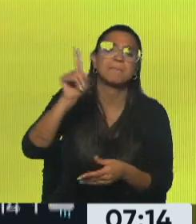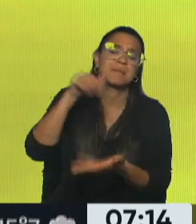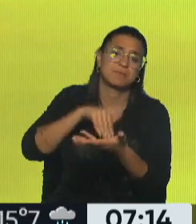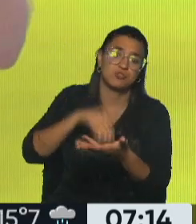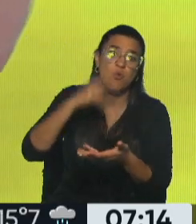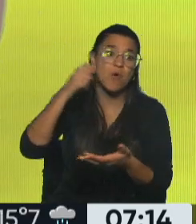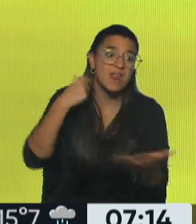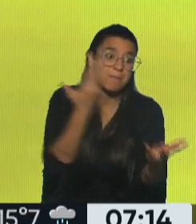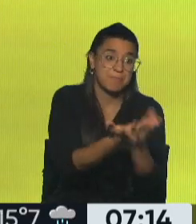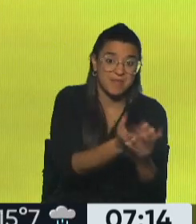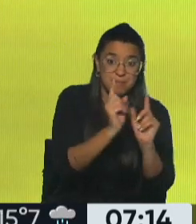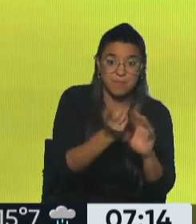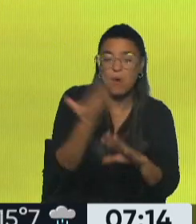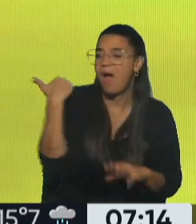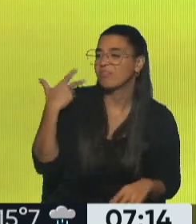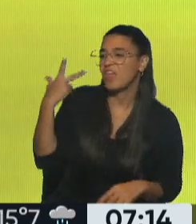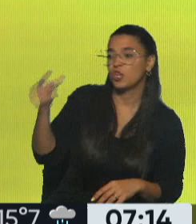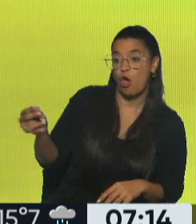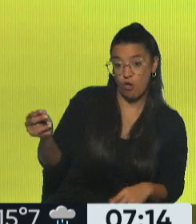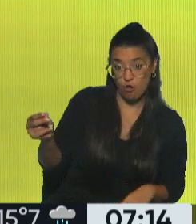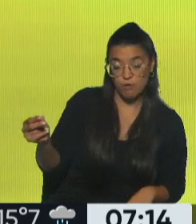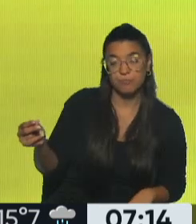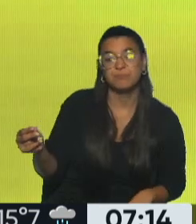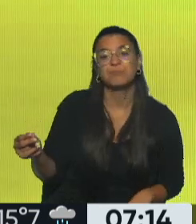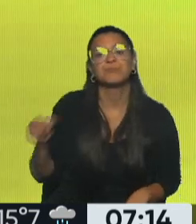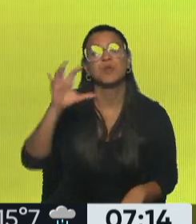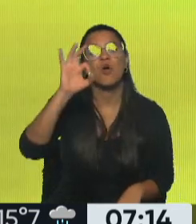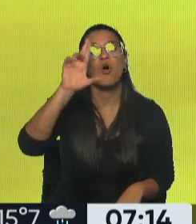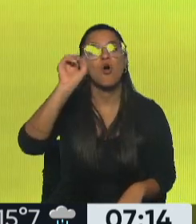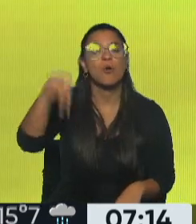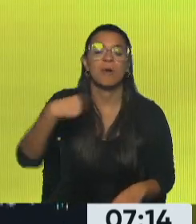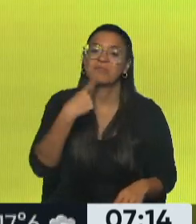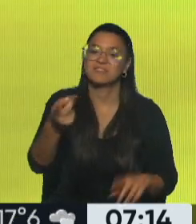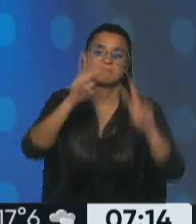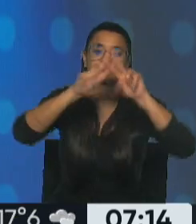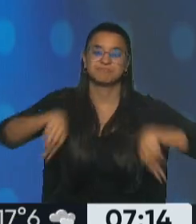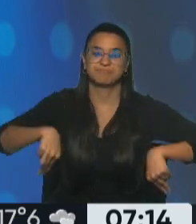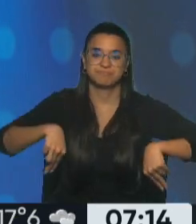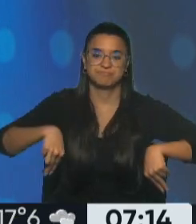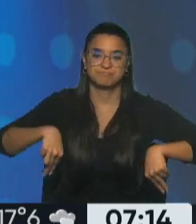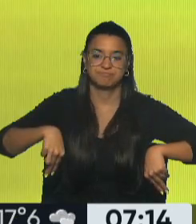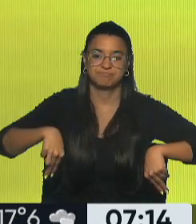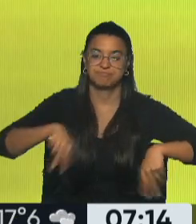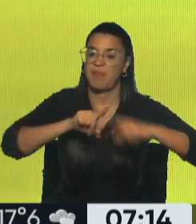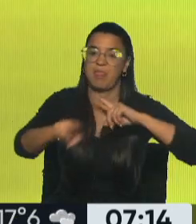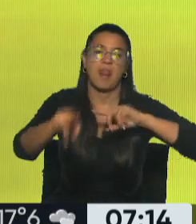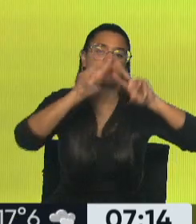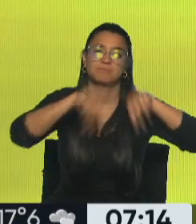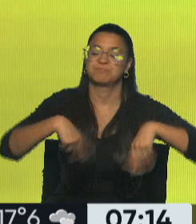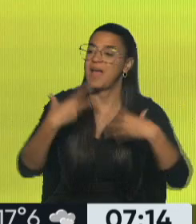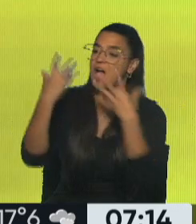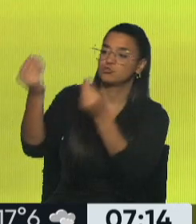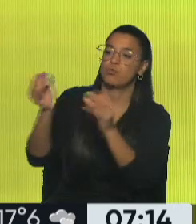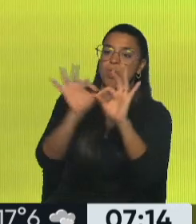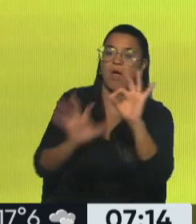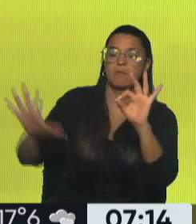Ucrania que ya había sido rechazado en Estados Unidos y Víctor orban lo veta directamente directamente vetó la ayuda de la Unión